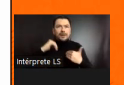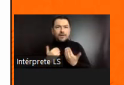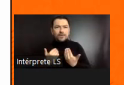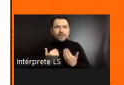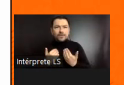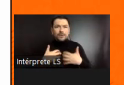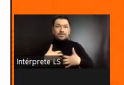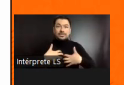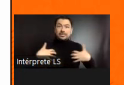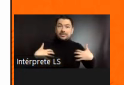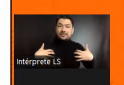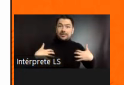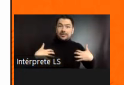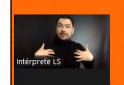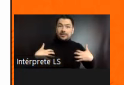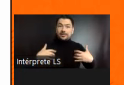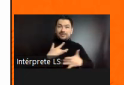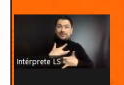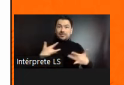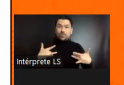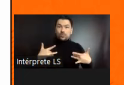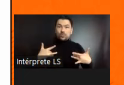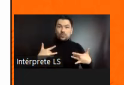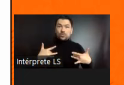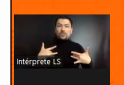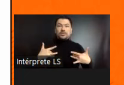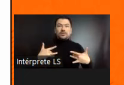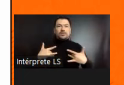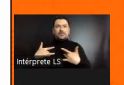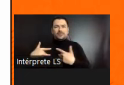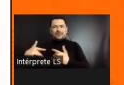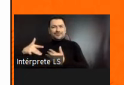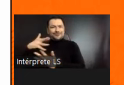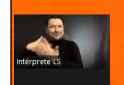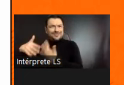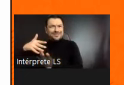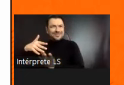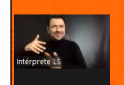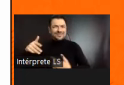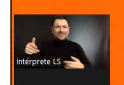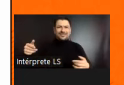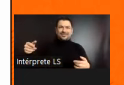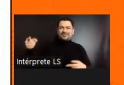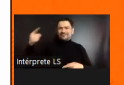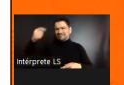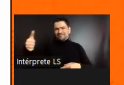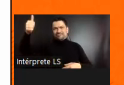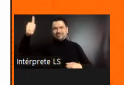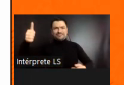como entender una jerarquía de cómo funciona y termina bajándole la importancia de los